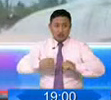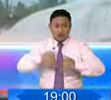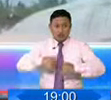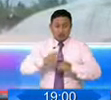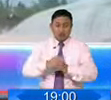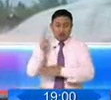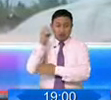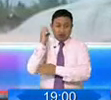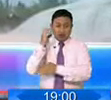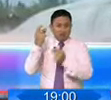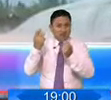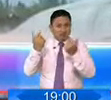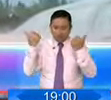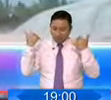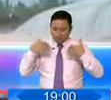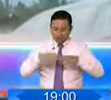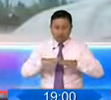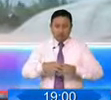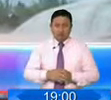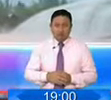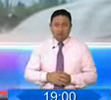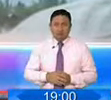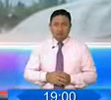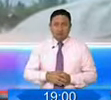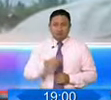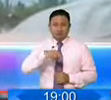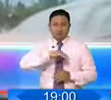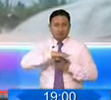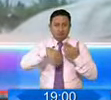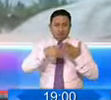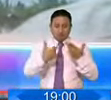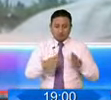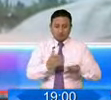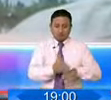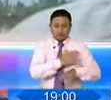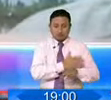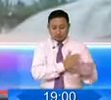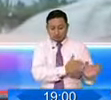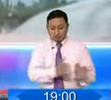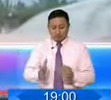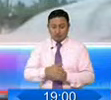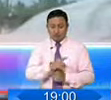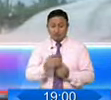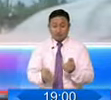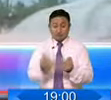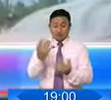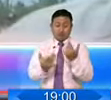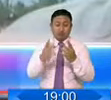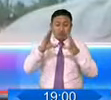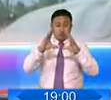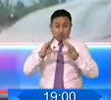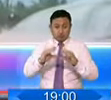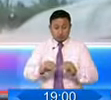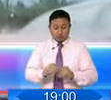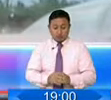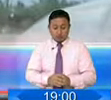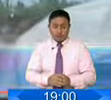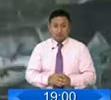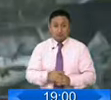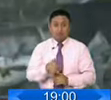este tipo de evento. Aquí todo se ha organizado, se extinguió el fuego, se están